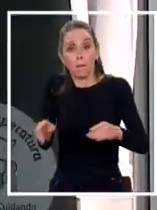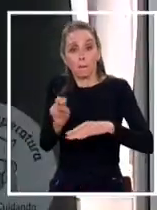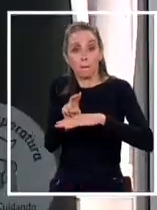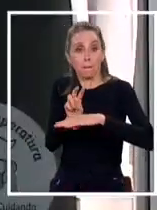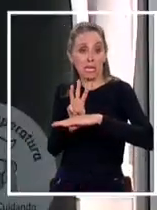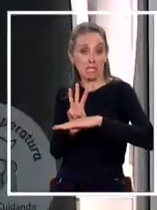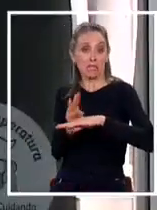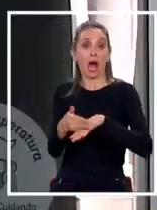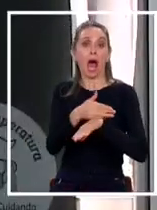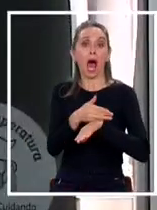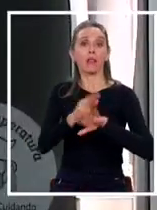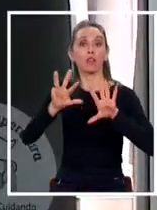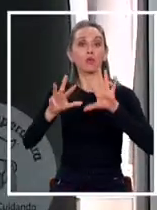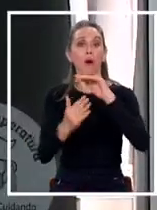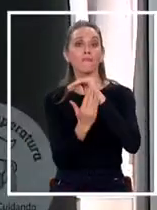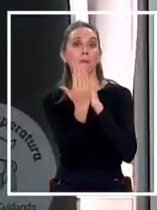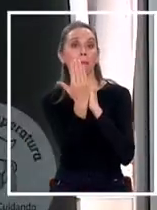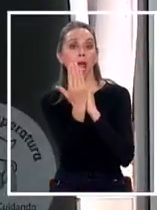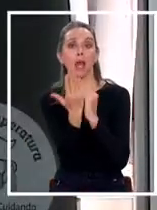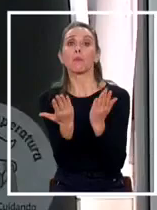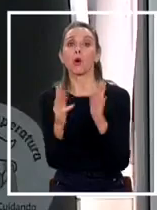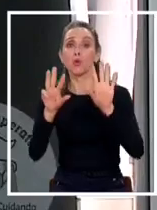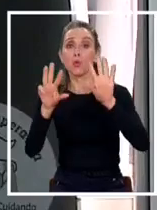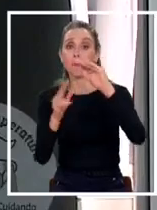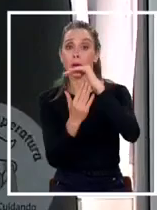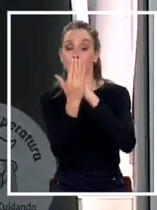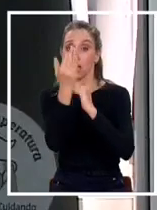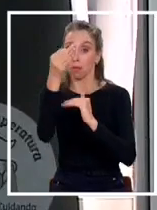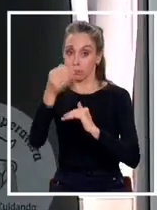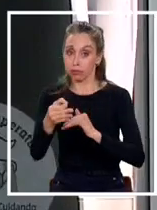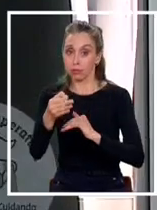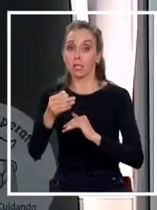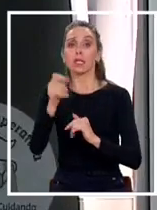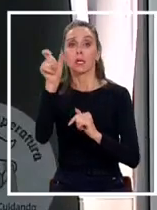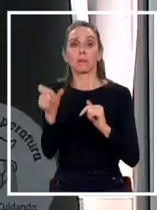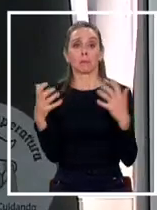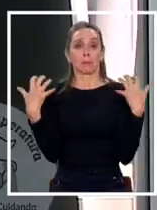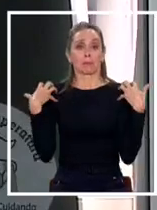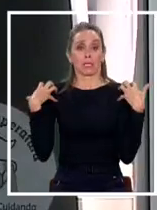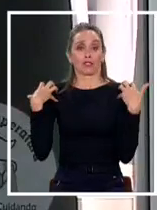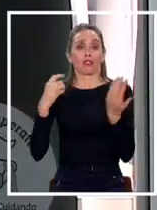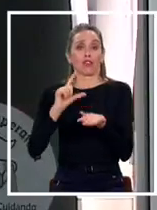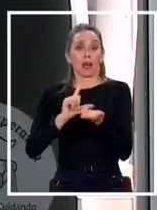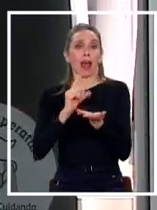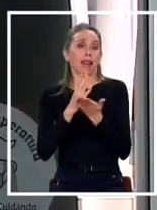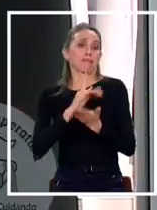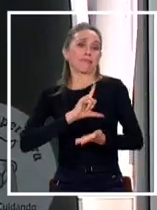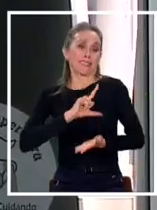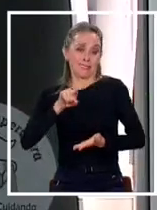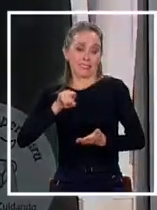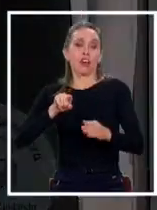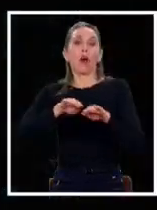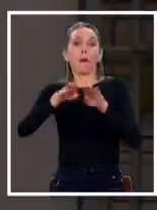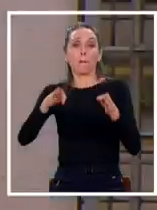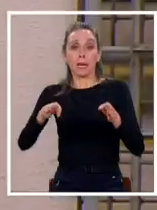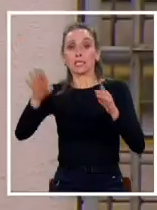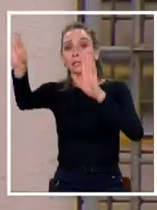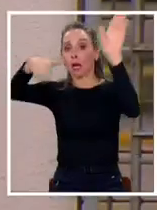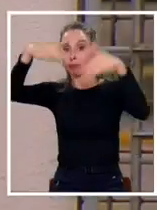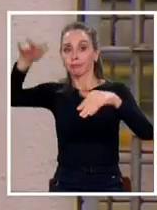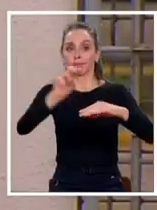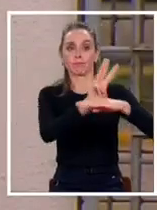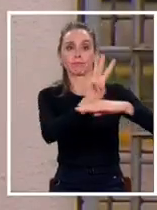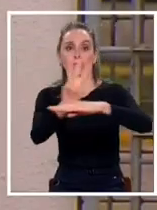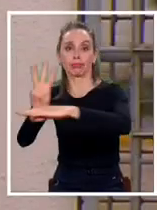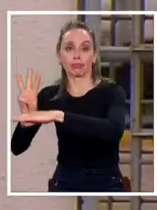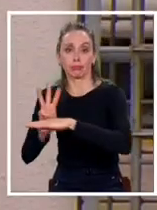de las 9 de la mañana, porque a las 9 de la mañana el delegado local tiene la obligación de constituir las mesas. Los